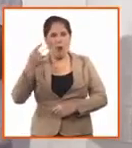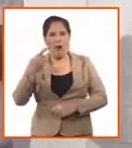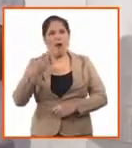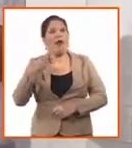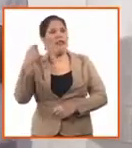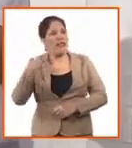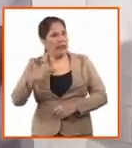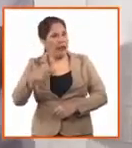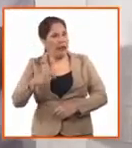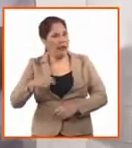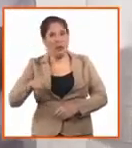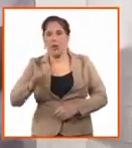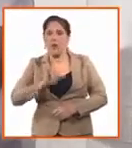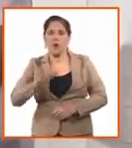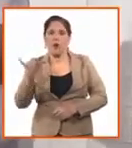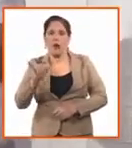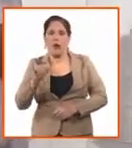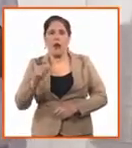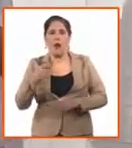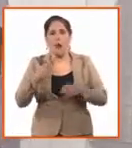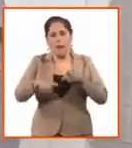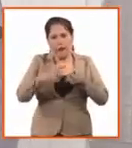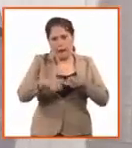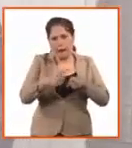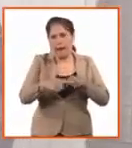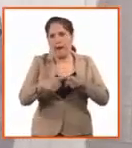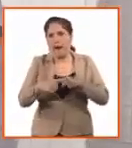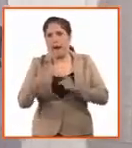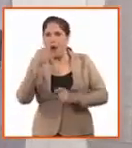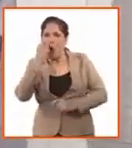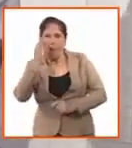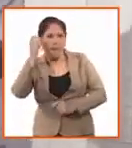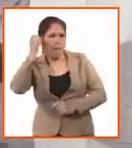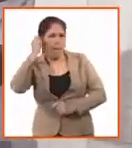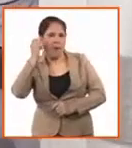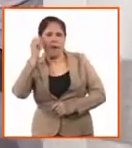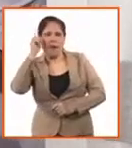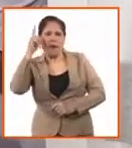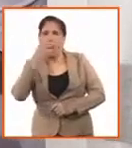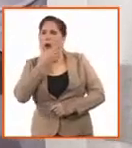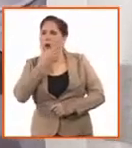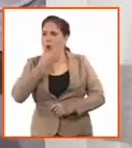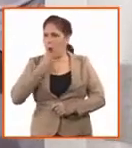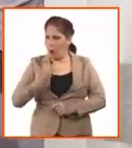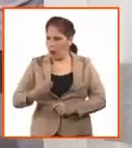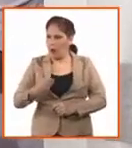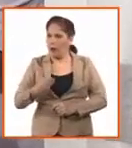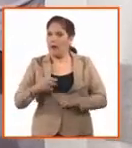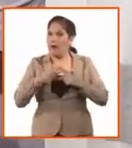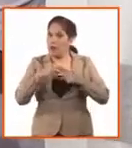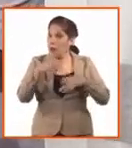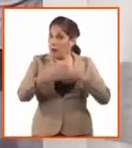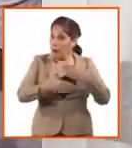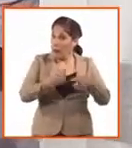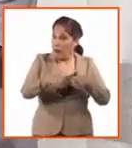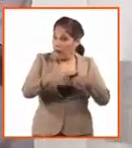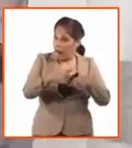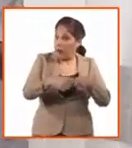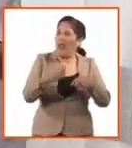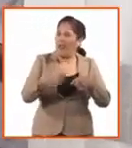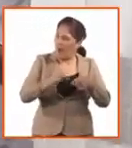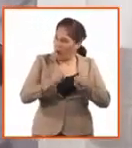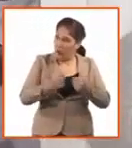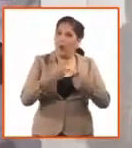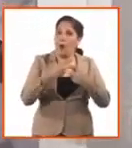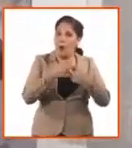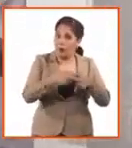simultánea del base material y el hombre y la mujer nuevos como resolvemos los problemas materiales que son muchos pero de